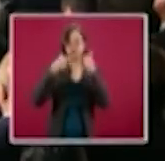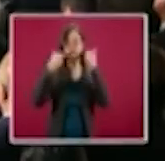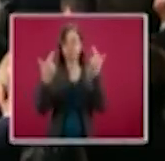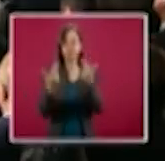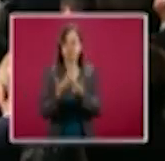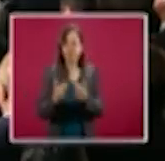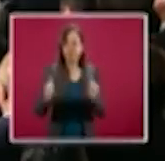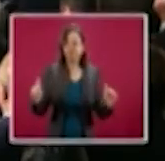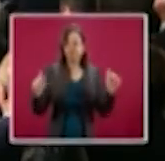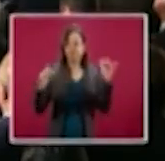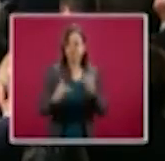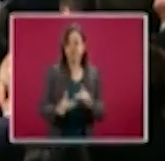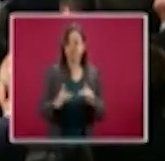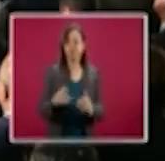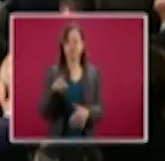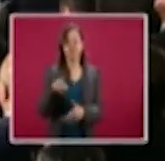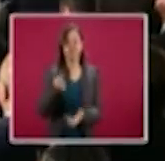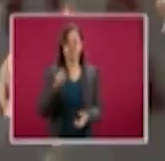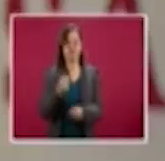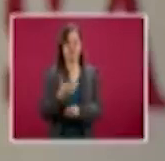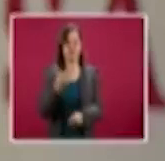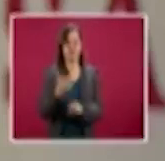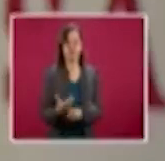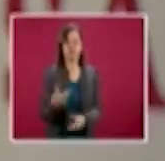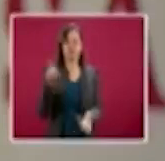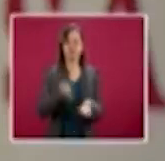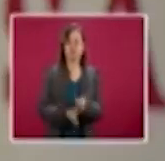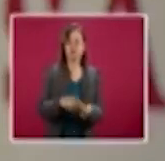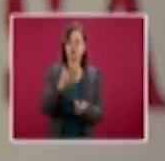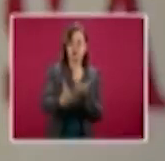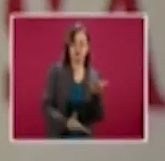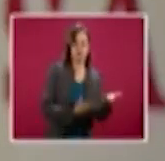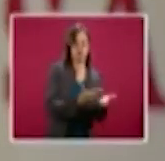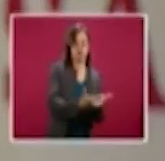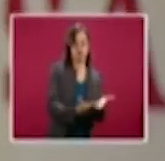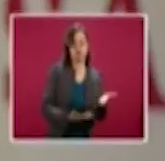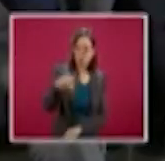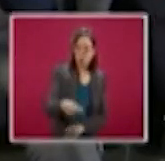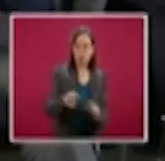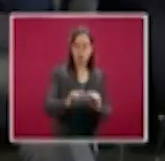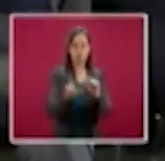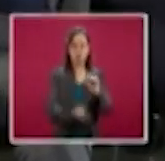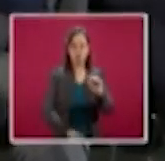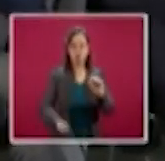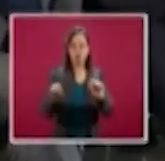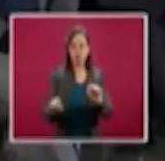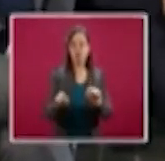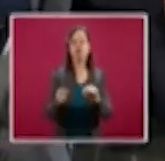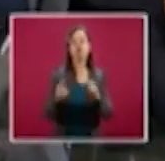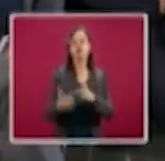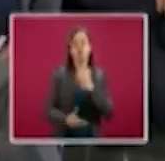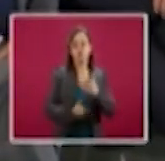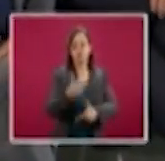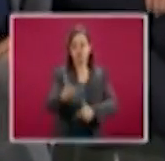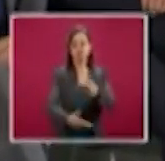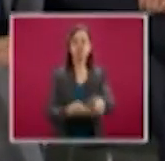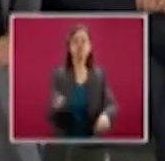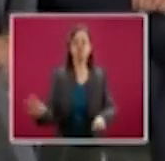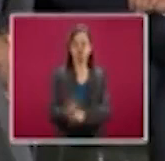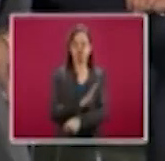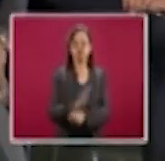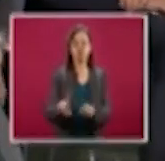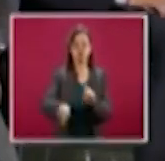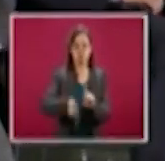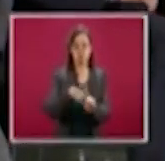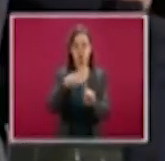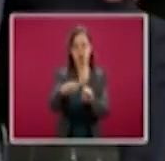pero a la estuve preso se siente así luego 15 yo llevo 4 no llevo tantos pero ahí estaban desde el 3